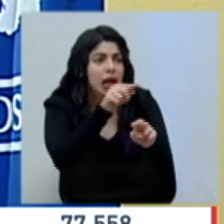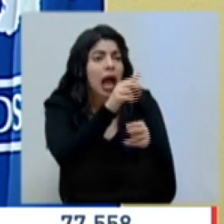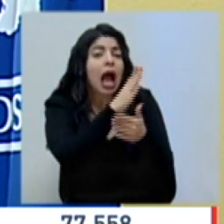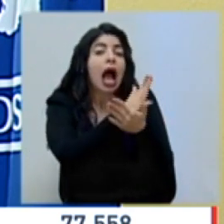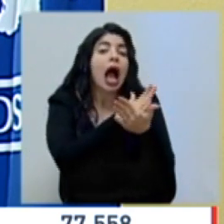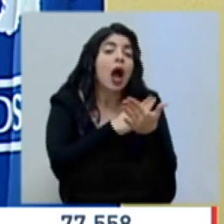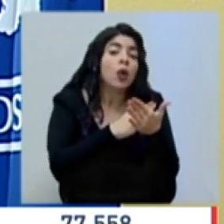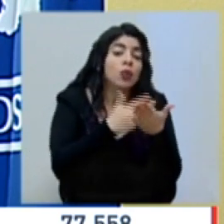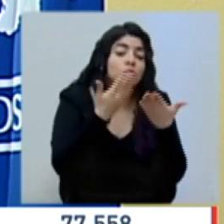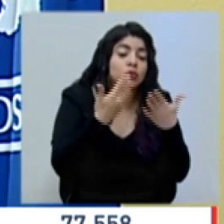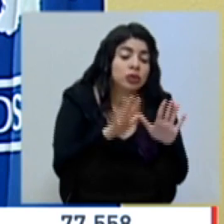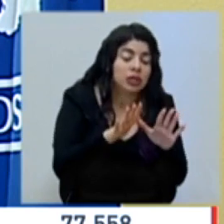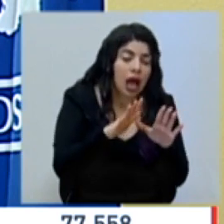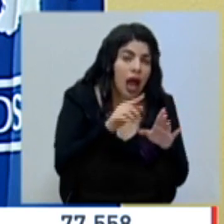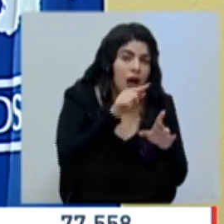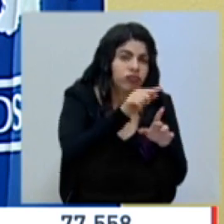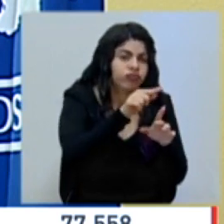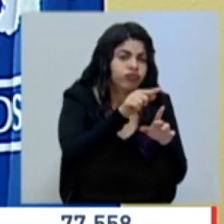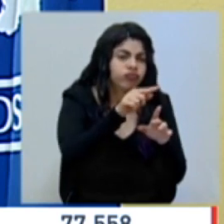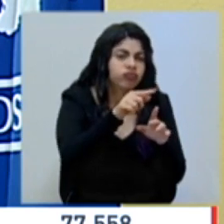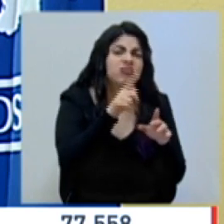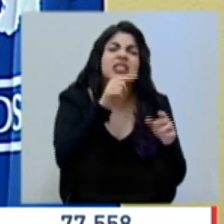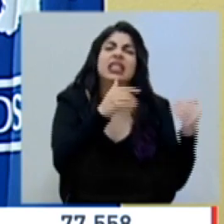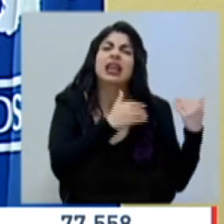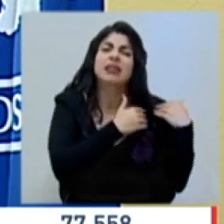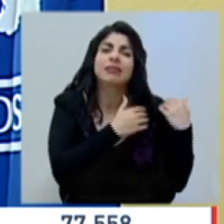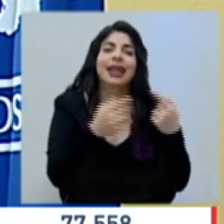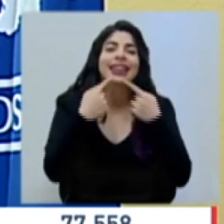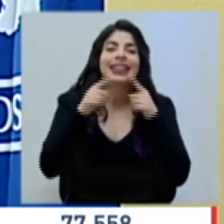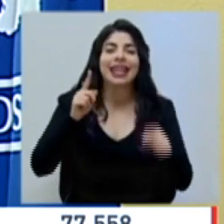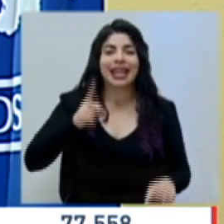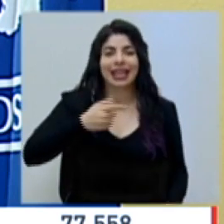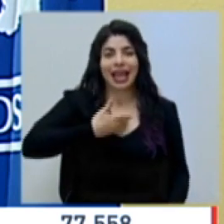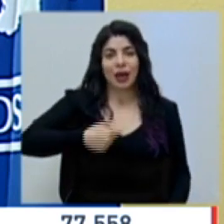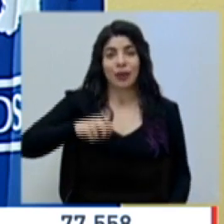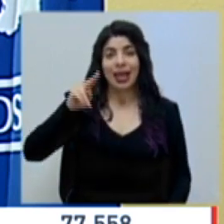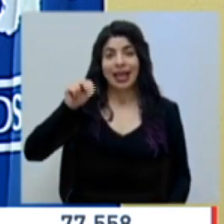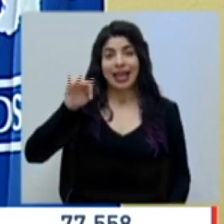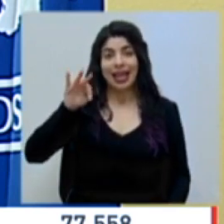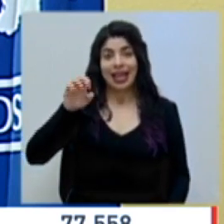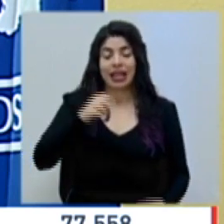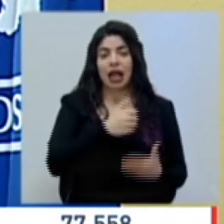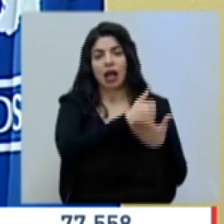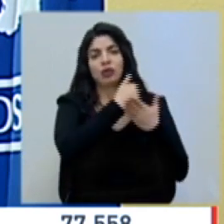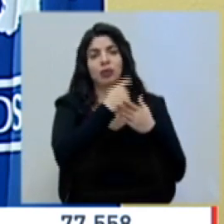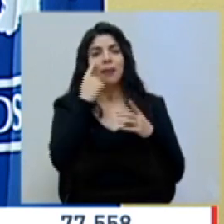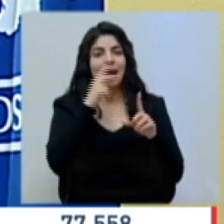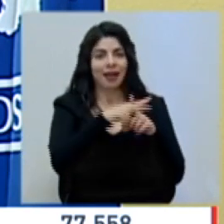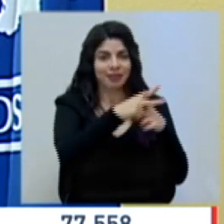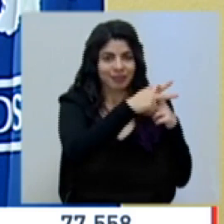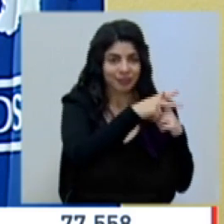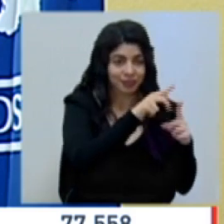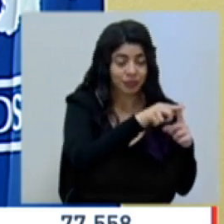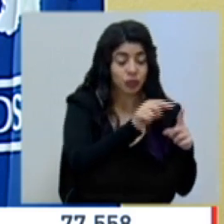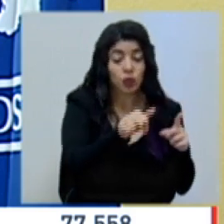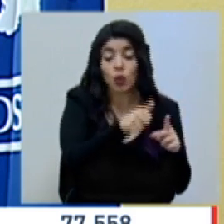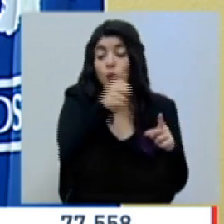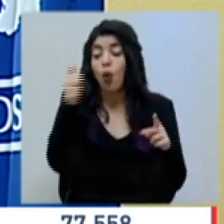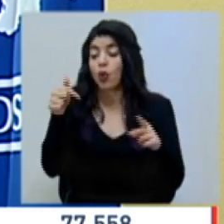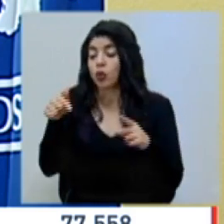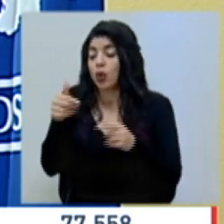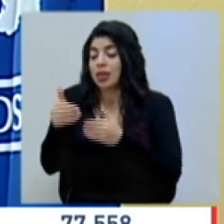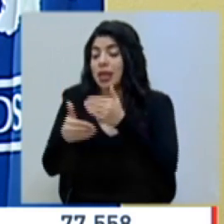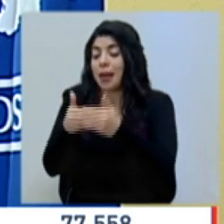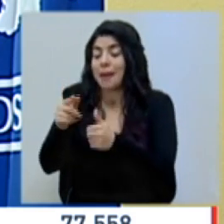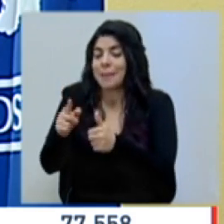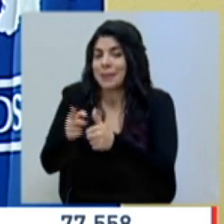atendiendo desde lo que corresponde al decreto ejecutivo de NEIT, otros han sido tramitados como primer